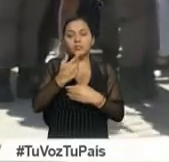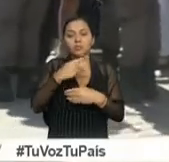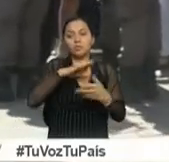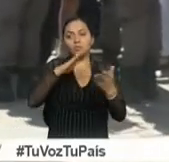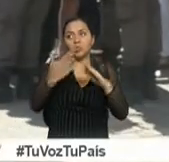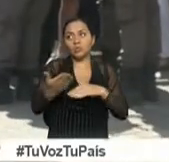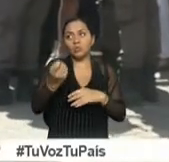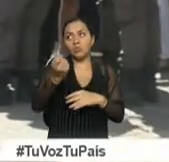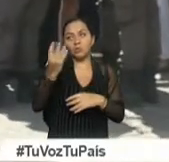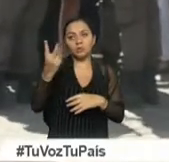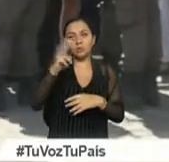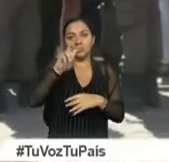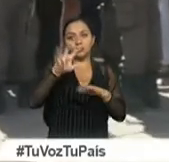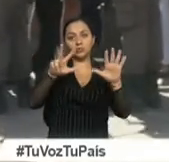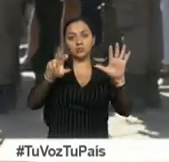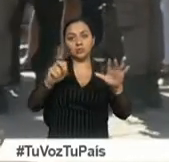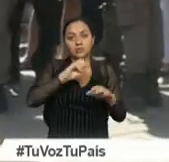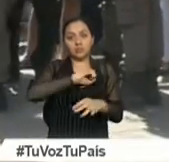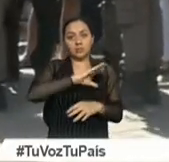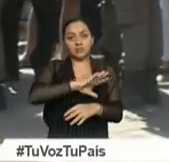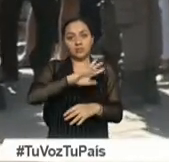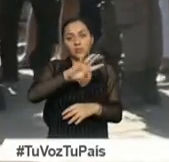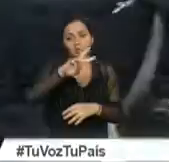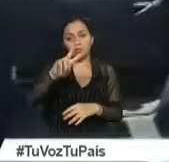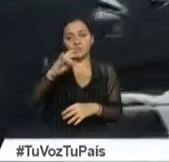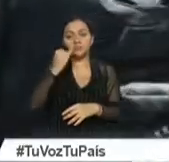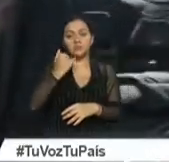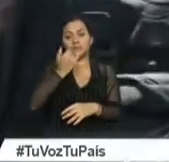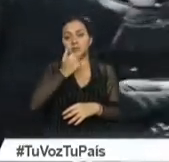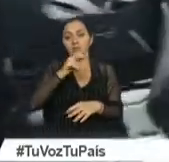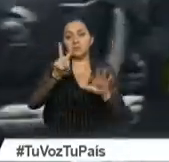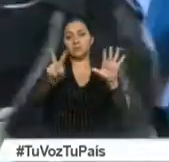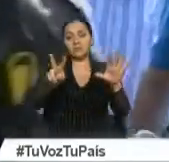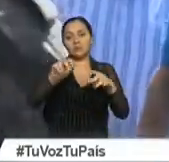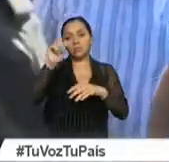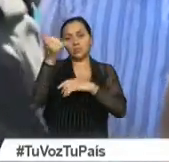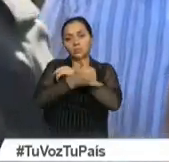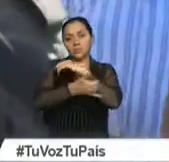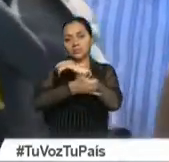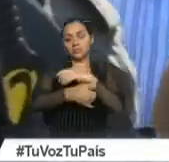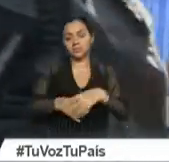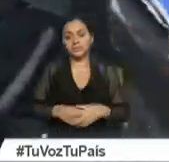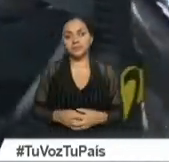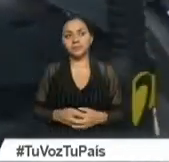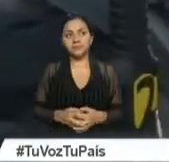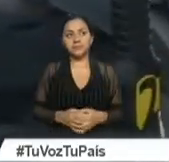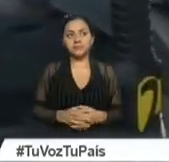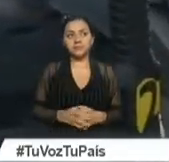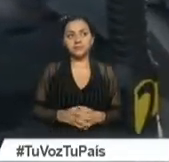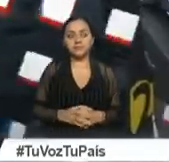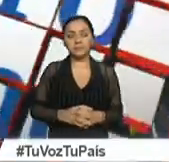de 280 palestinos, 42 israelíes y 7 extranjeros.